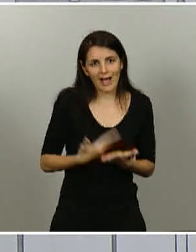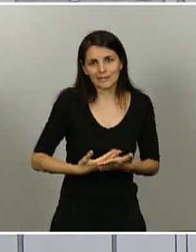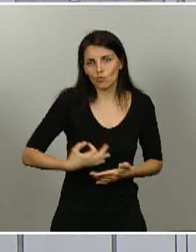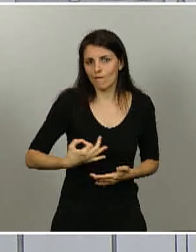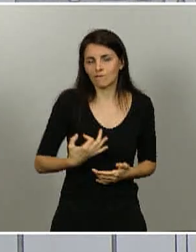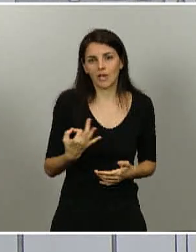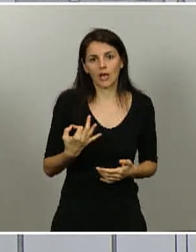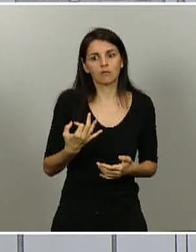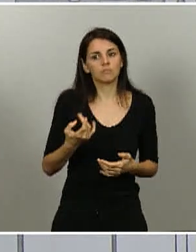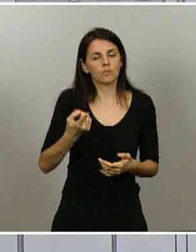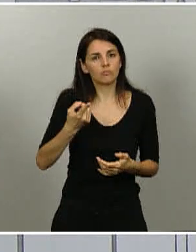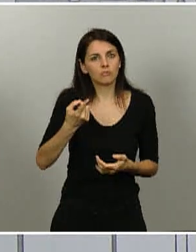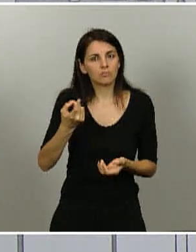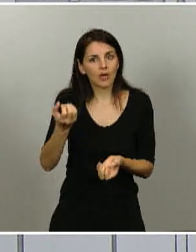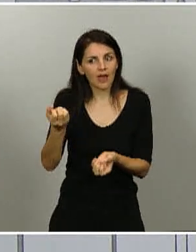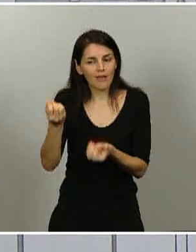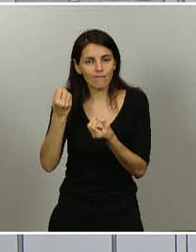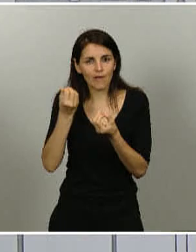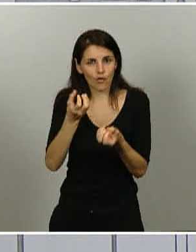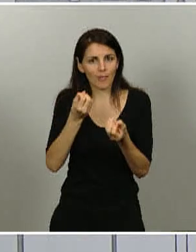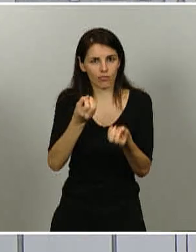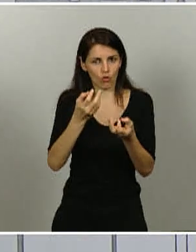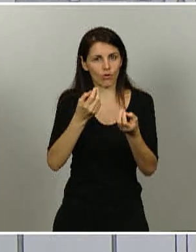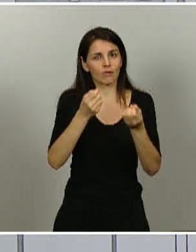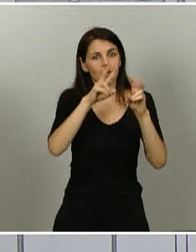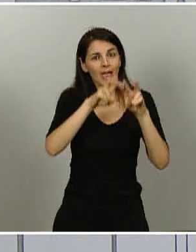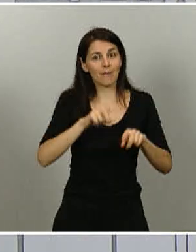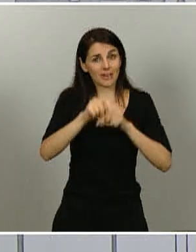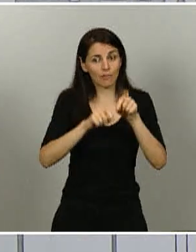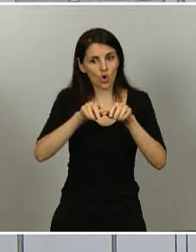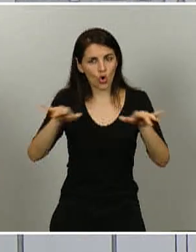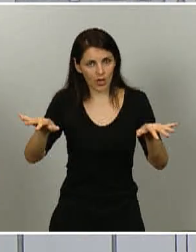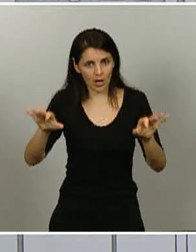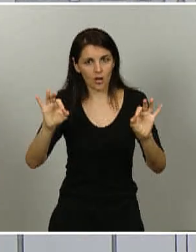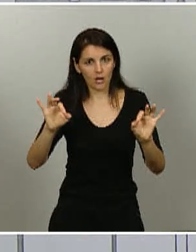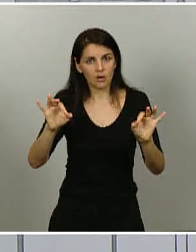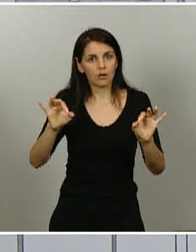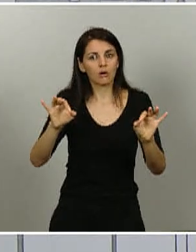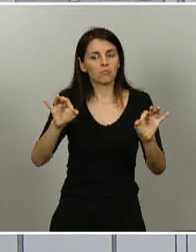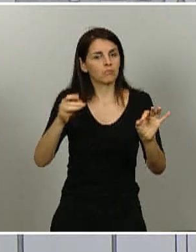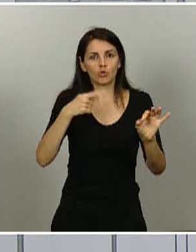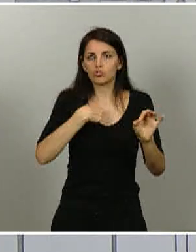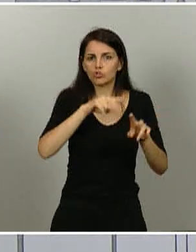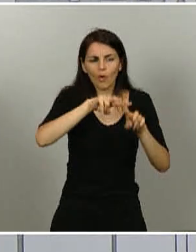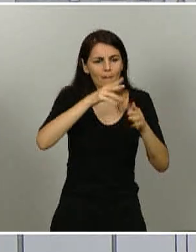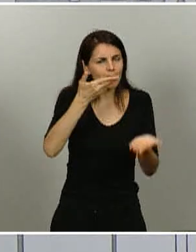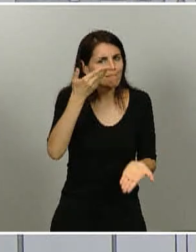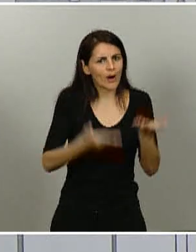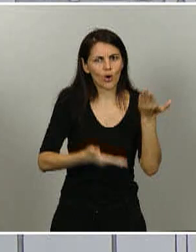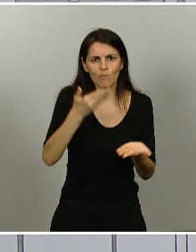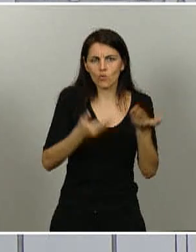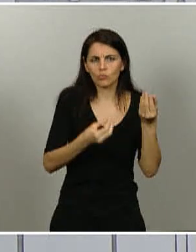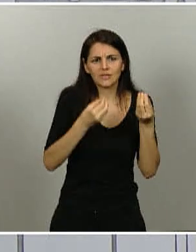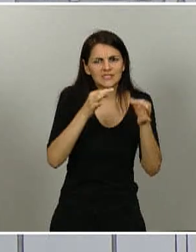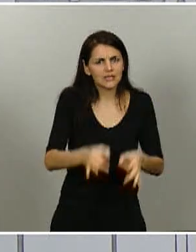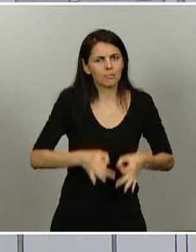información epidemiológica disponible, toda la información que nos proporcionaban las comunidades autónomas. No hemos en ningún momento